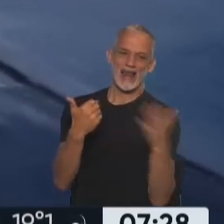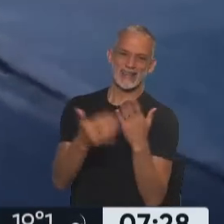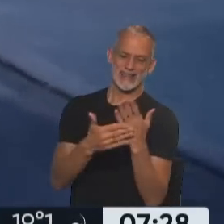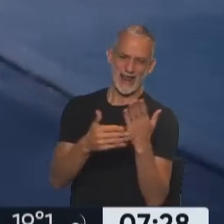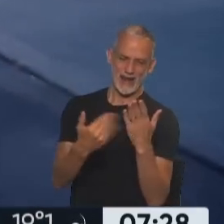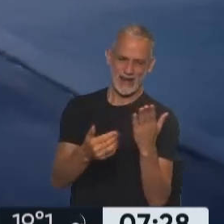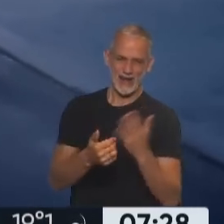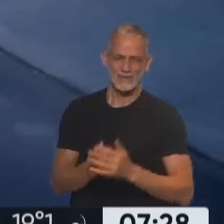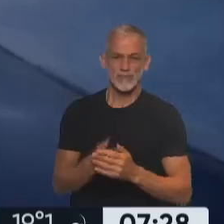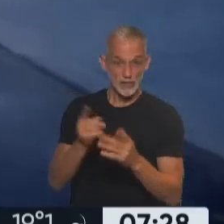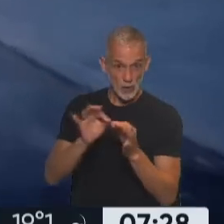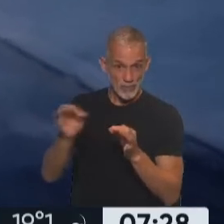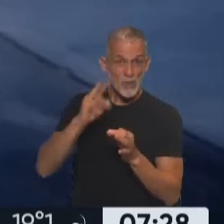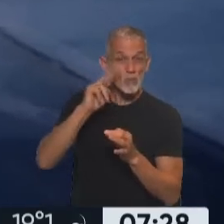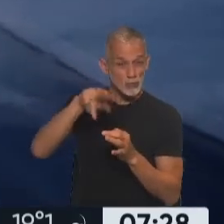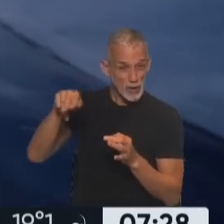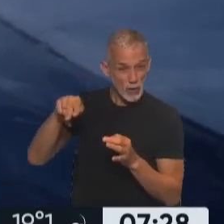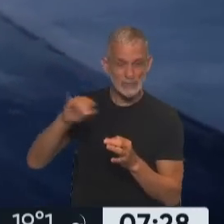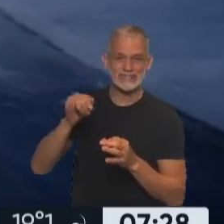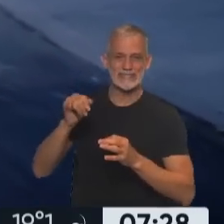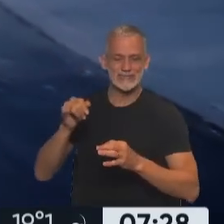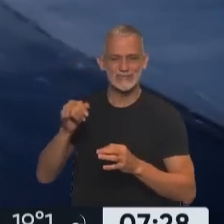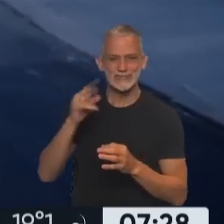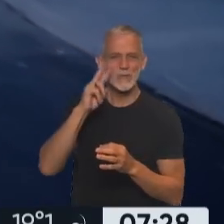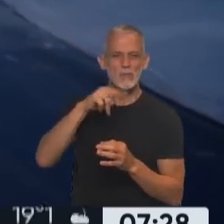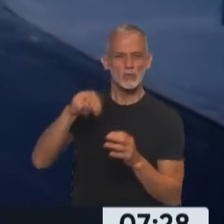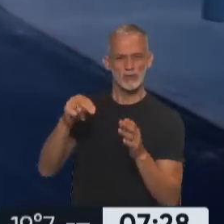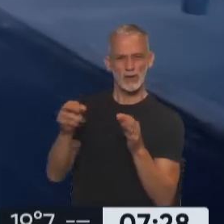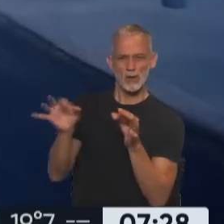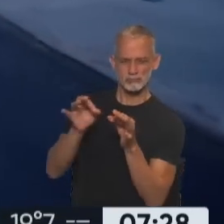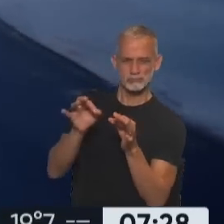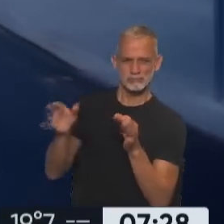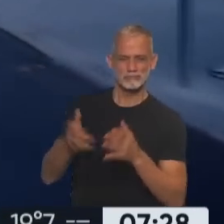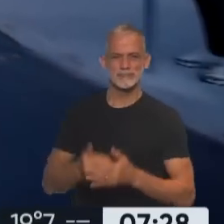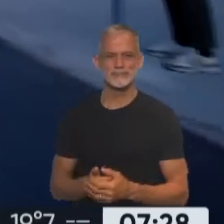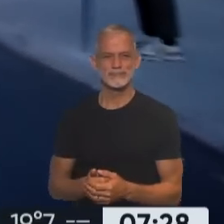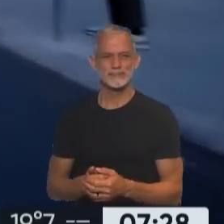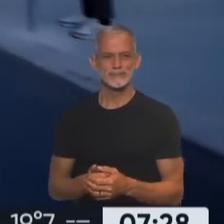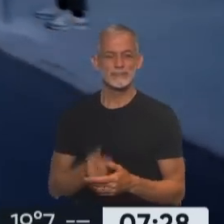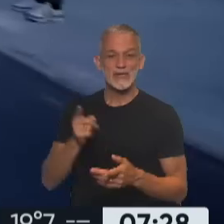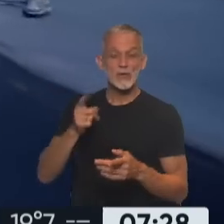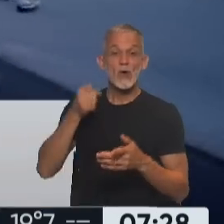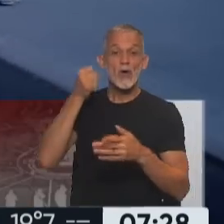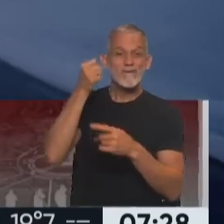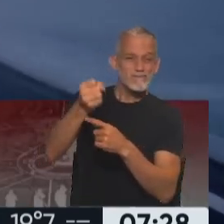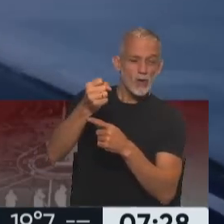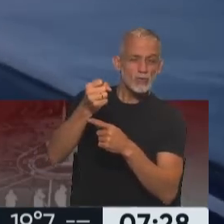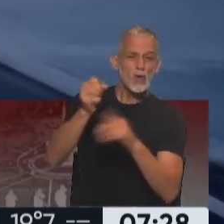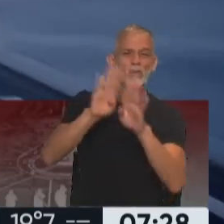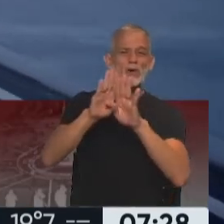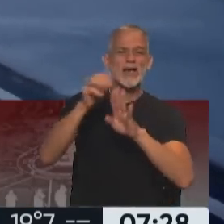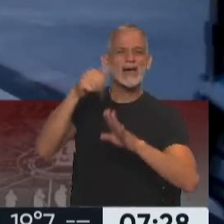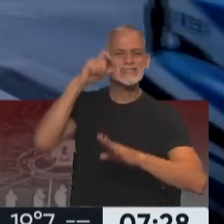sí. ¿Esto es cercano a los museos vaticanos? Sí, relativamente cercano, sí. Ahí. O sea, esto está, al fondo estaría la Puerta Angélica, me